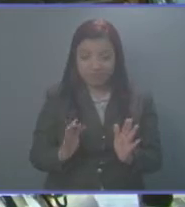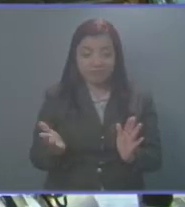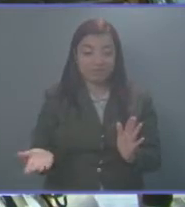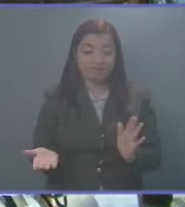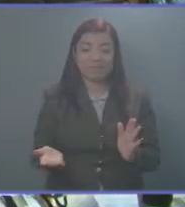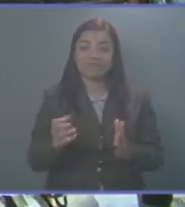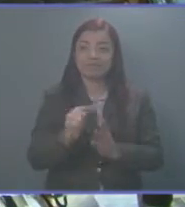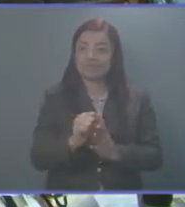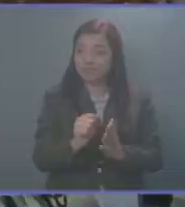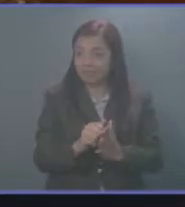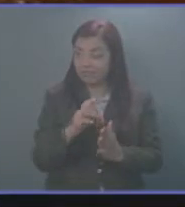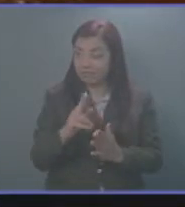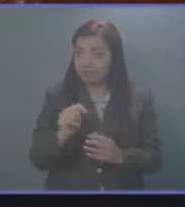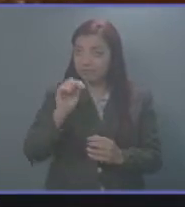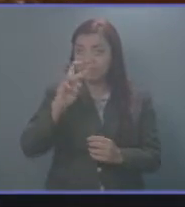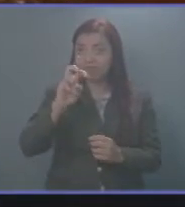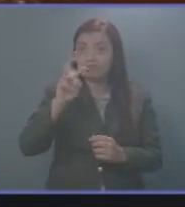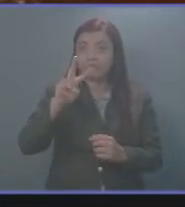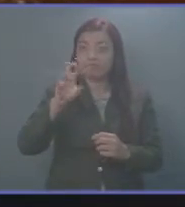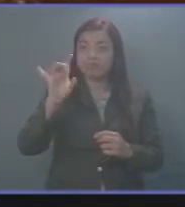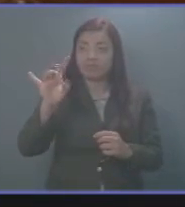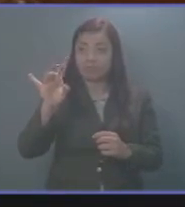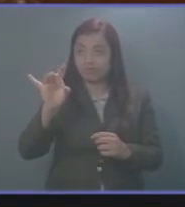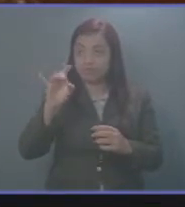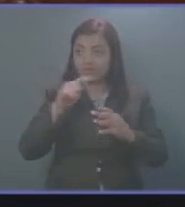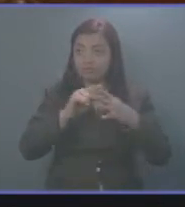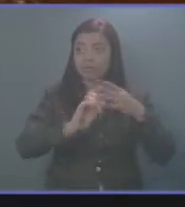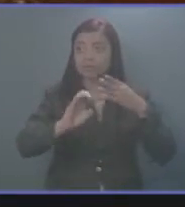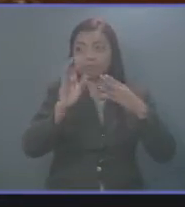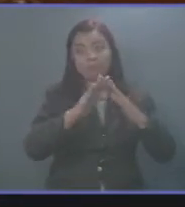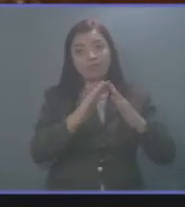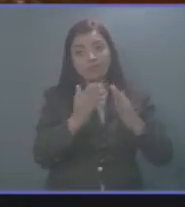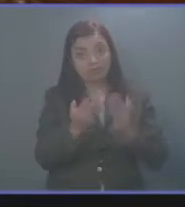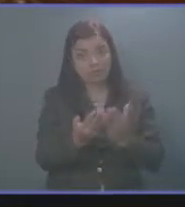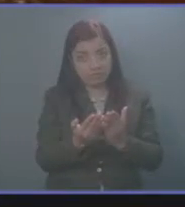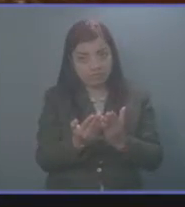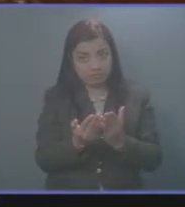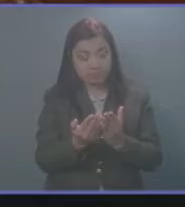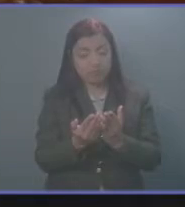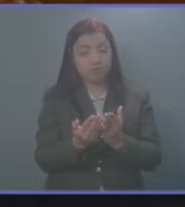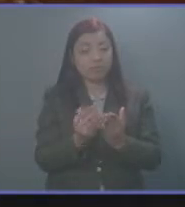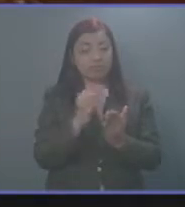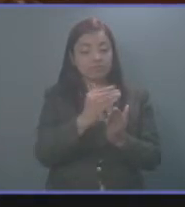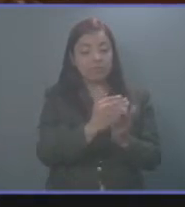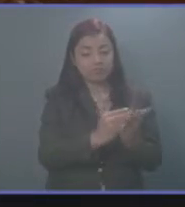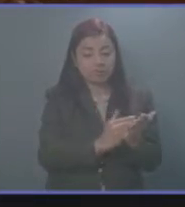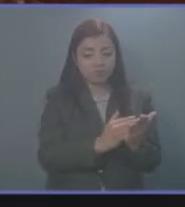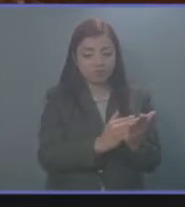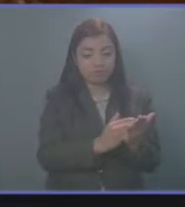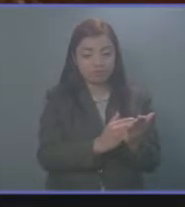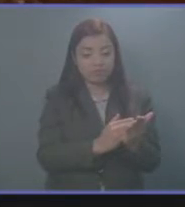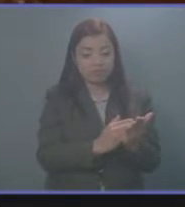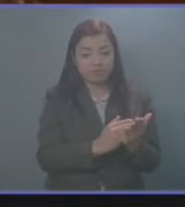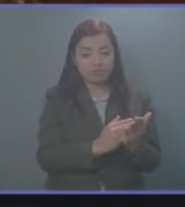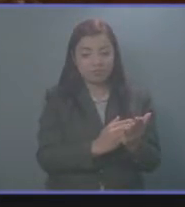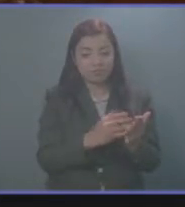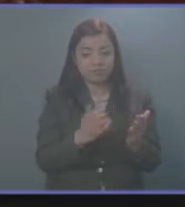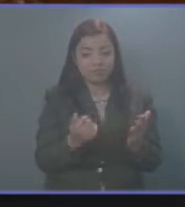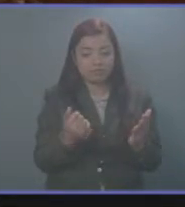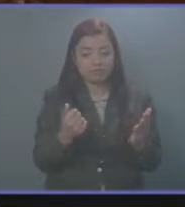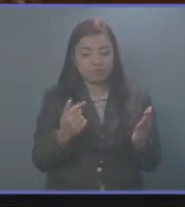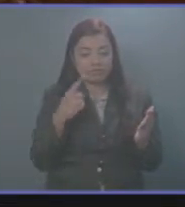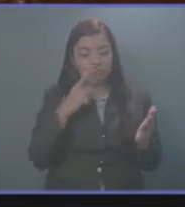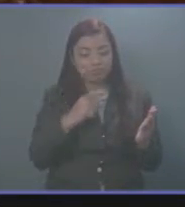El artículo 228 de nuestra Constitución establece que ninguna suma